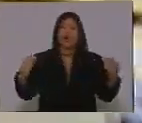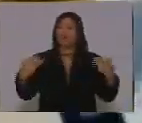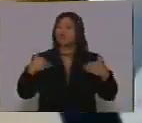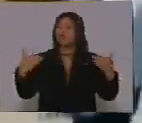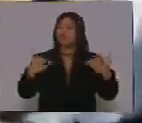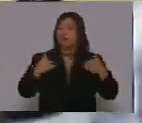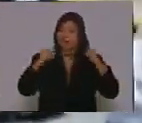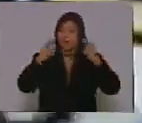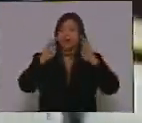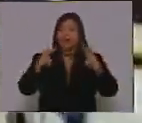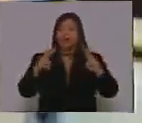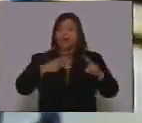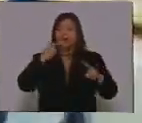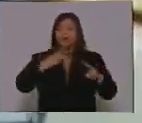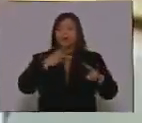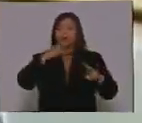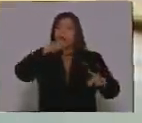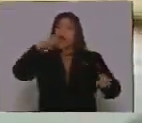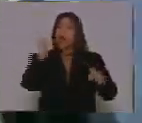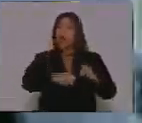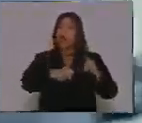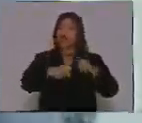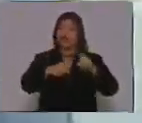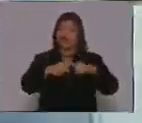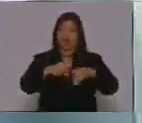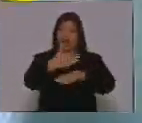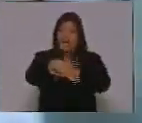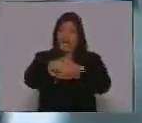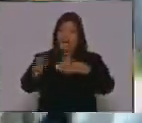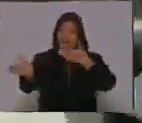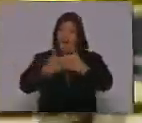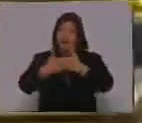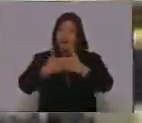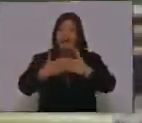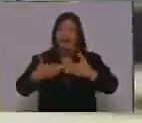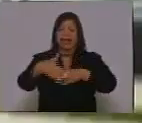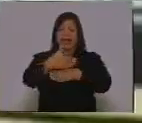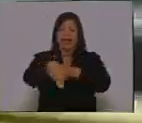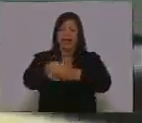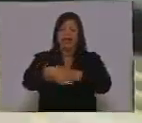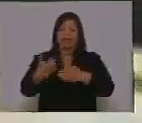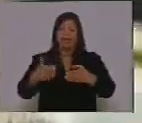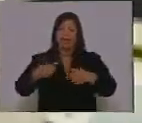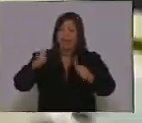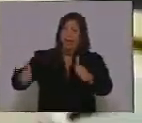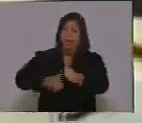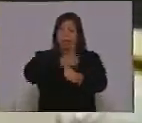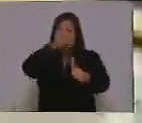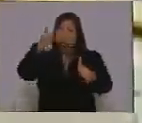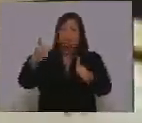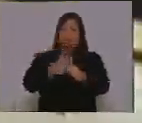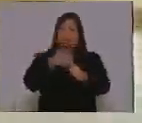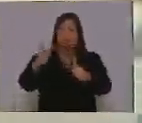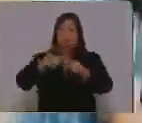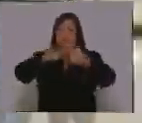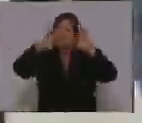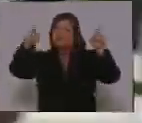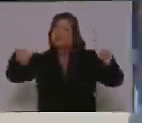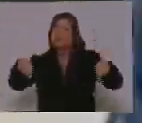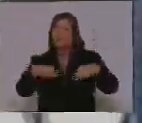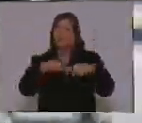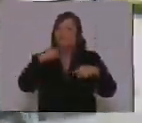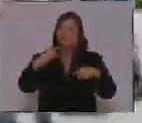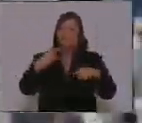sufrimos la política del odio, las calles trancadas, la persecución en centros comerciales